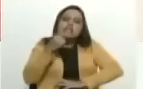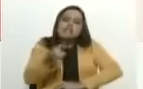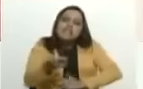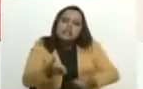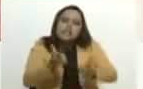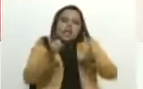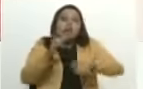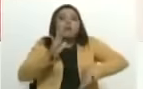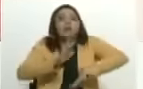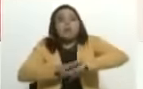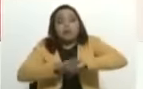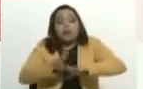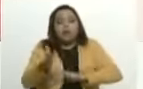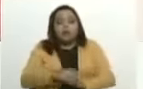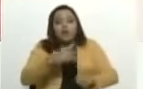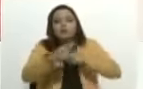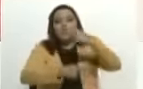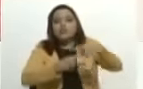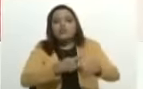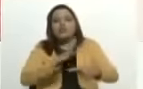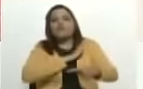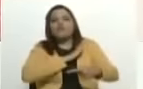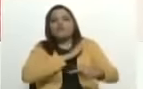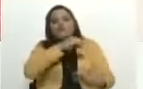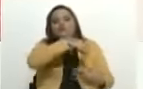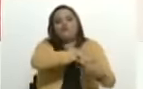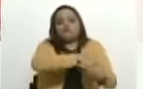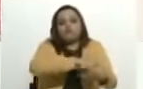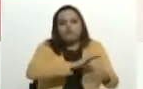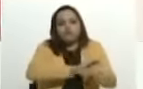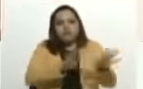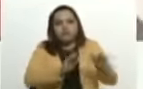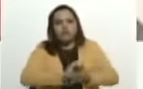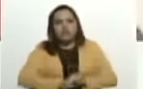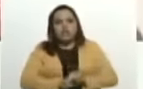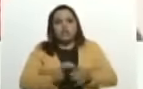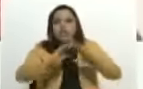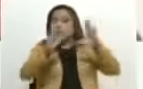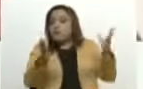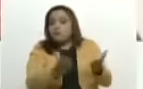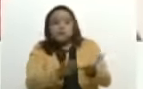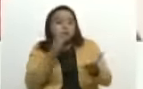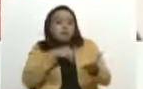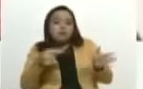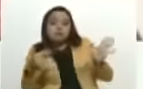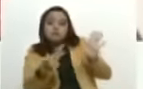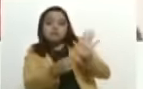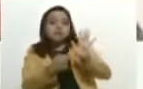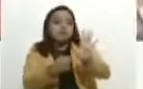Porque resulta que de un proceso interno que para el mundo no existió,